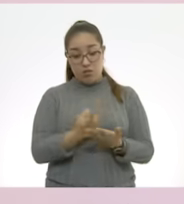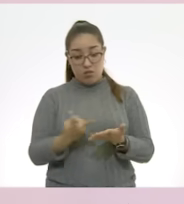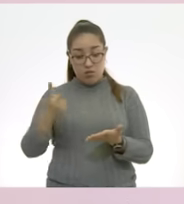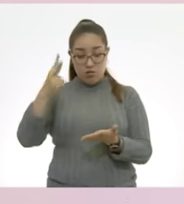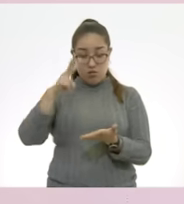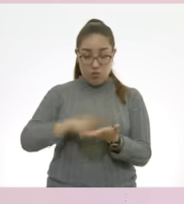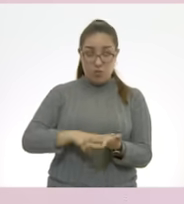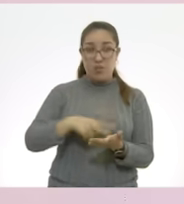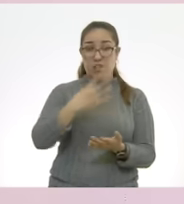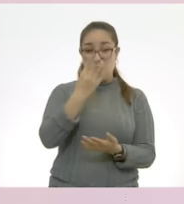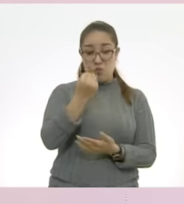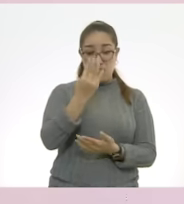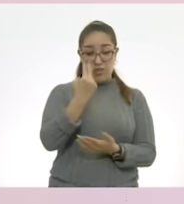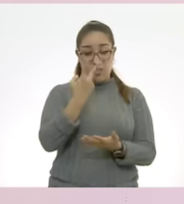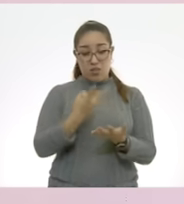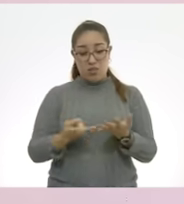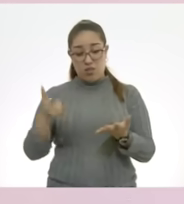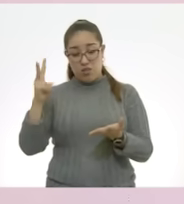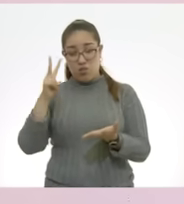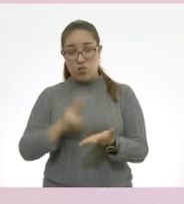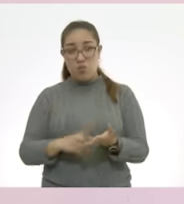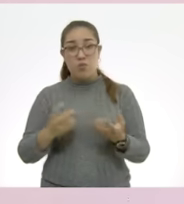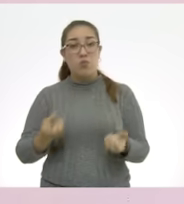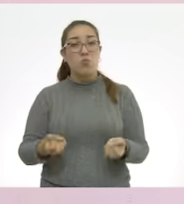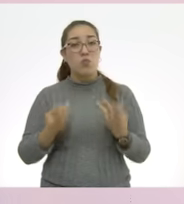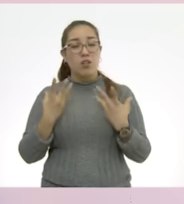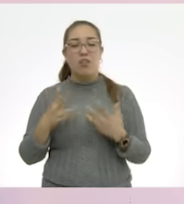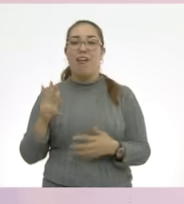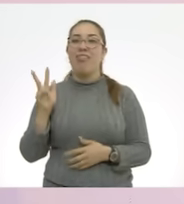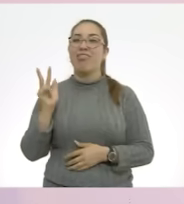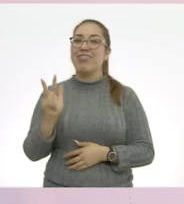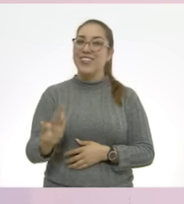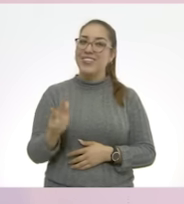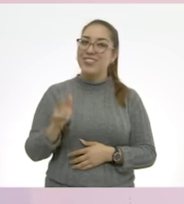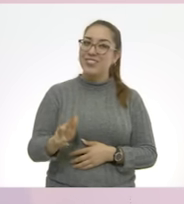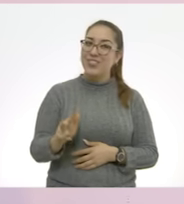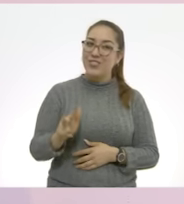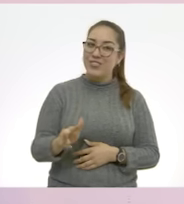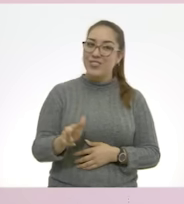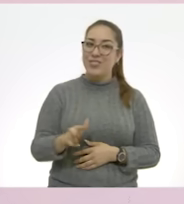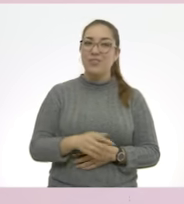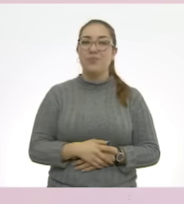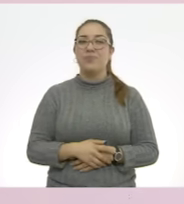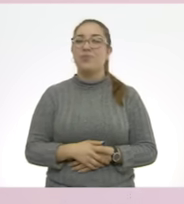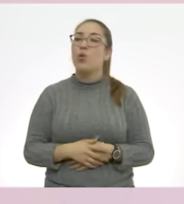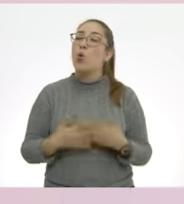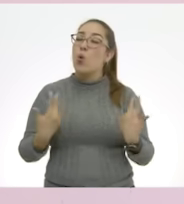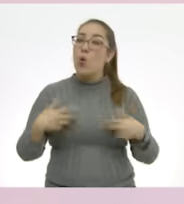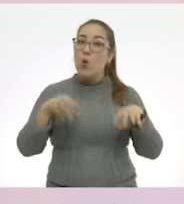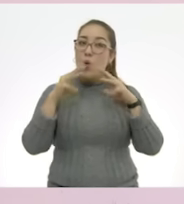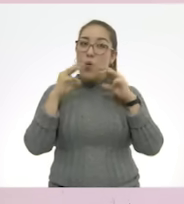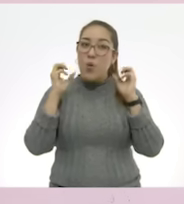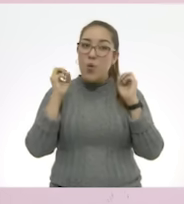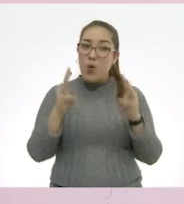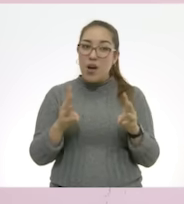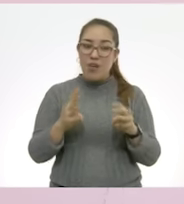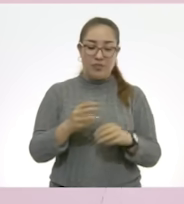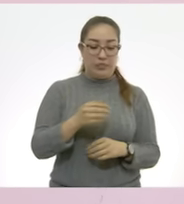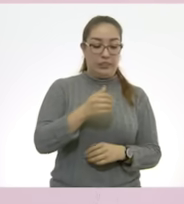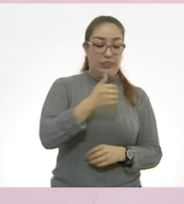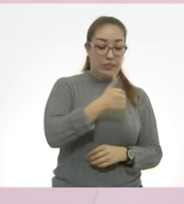lo duplico, 9 más 9. 18. 18. Oh. 6 por